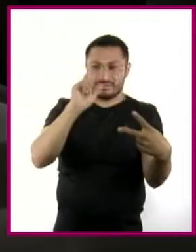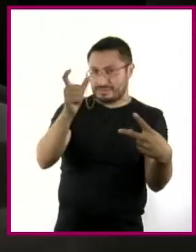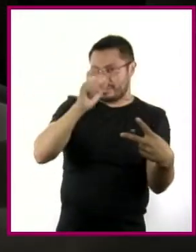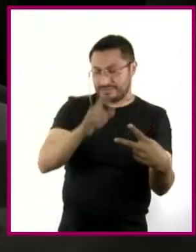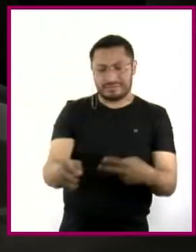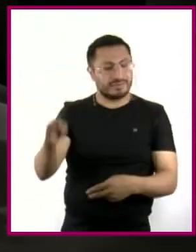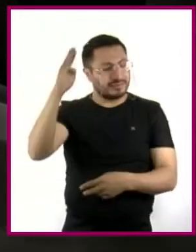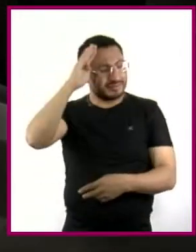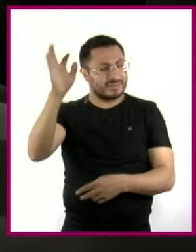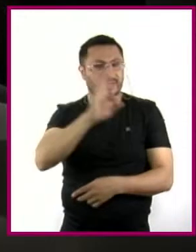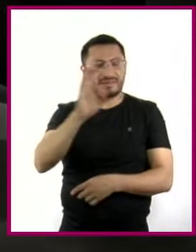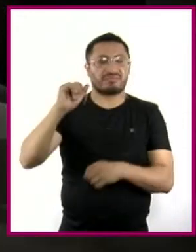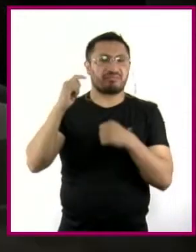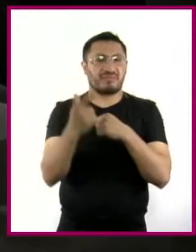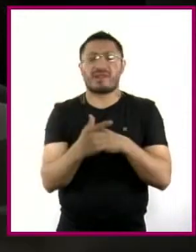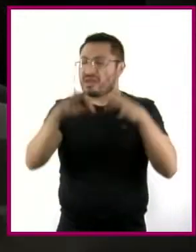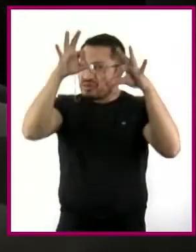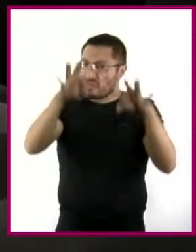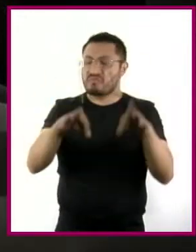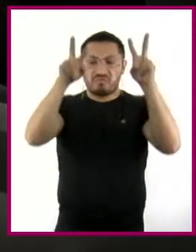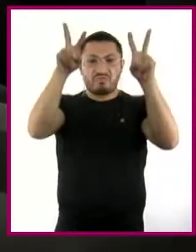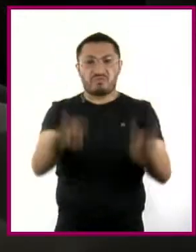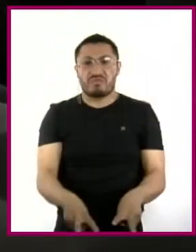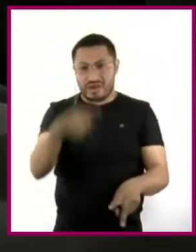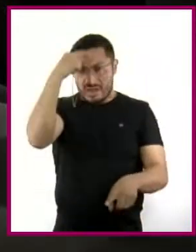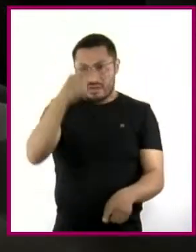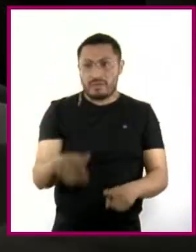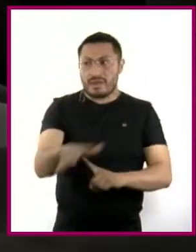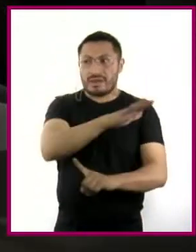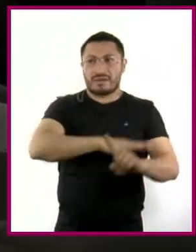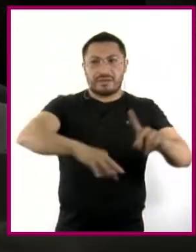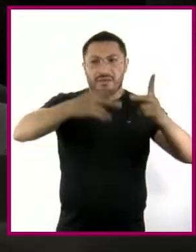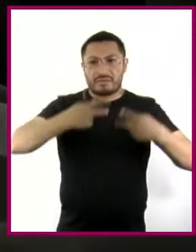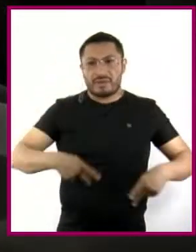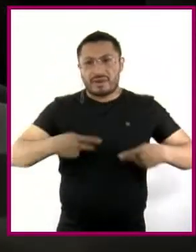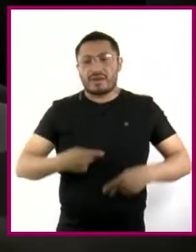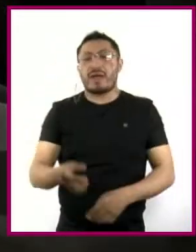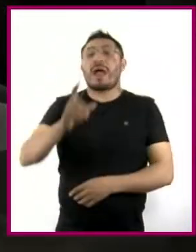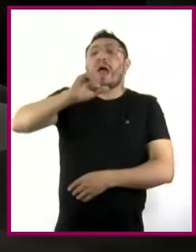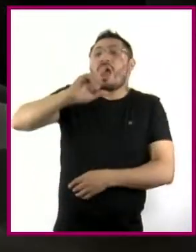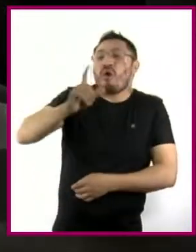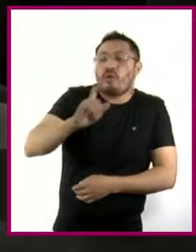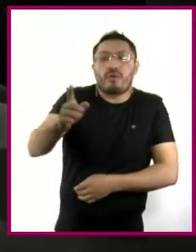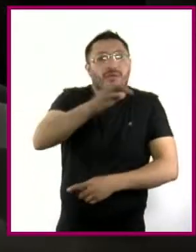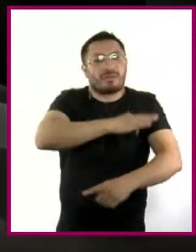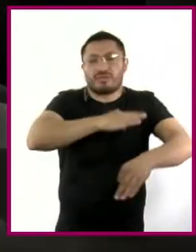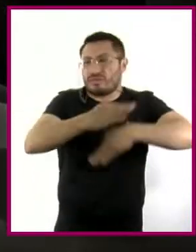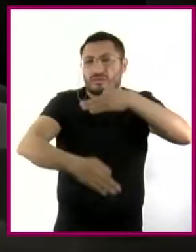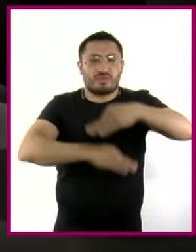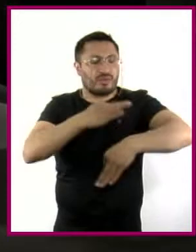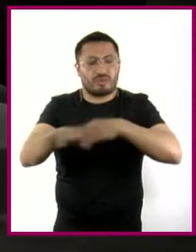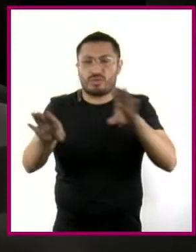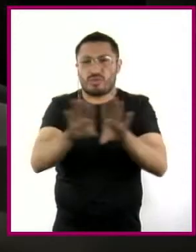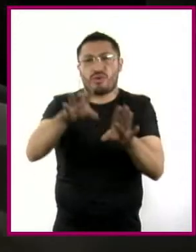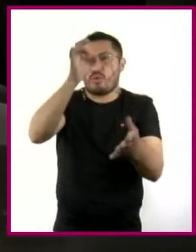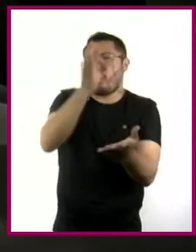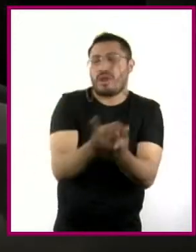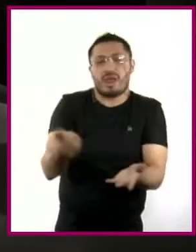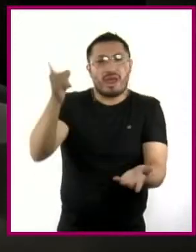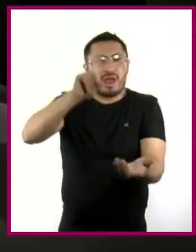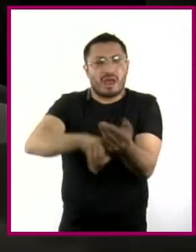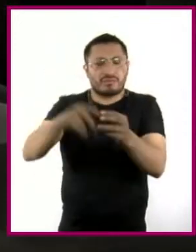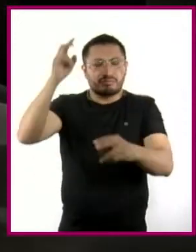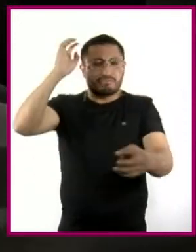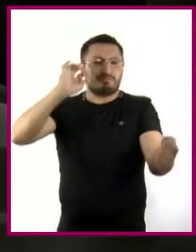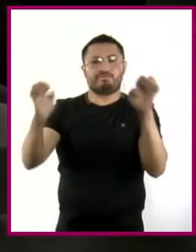si hay algo que sea absolutamente cierto para cualquiera, aun cuando todo lo demás sea solo el producto del engaño de un